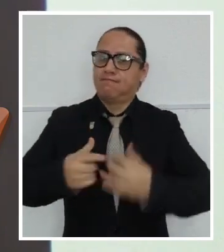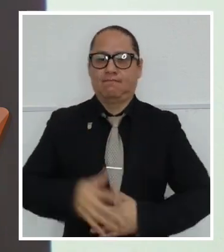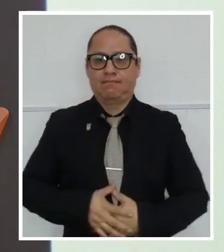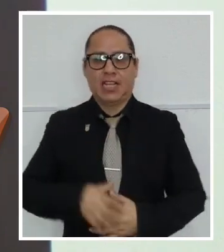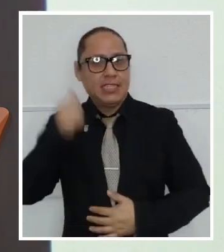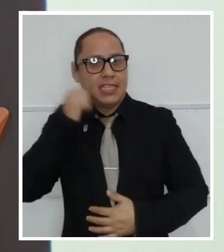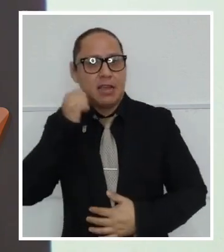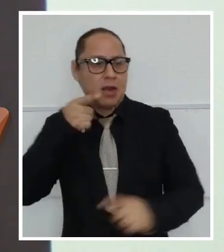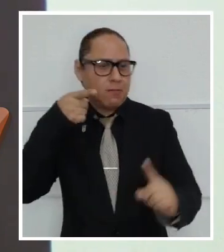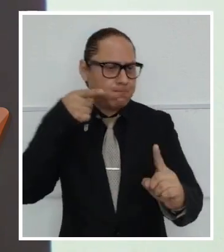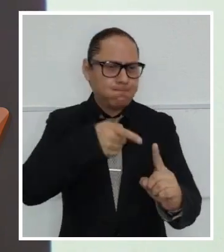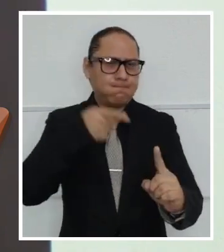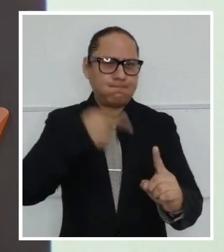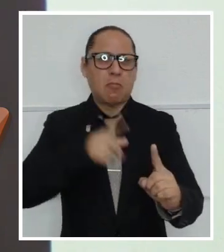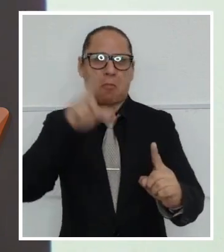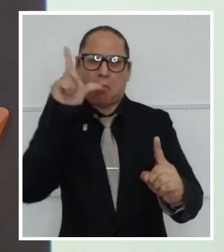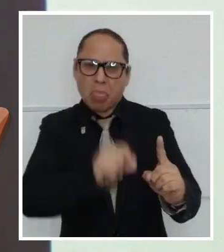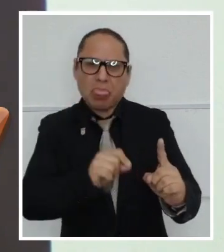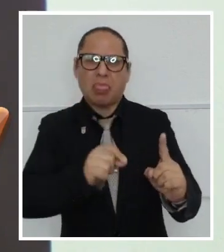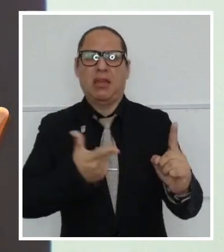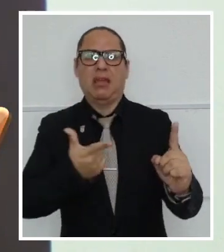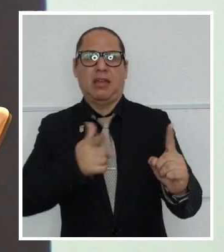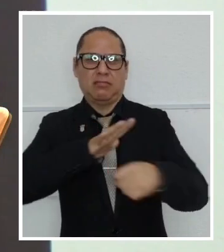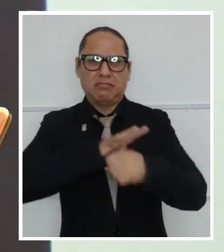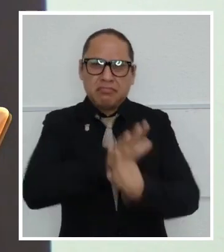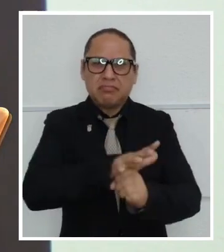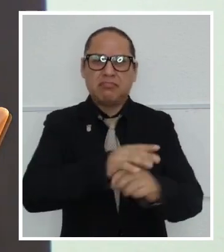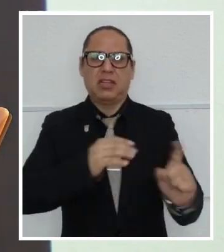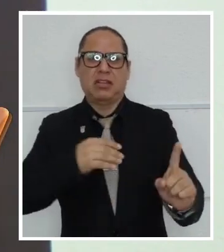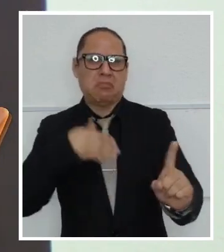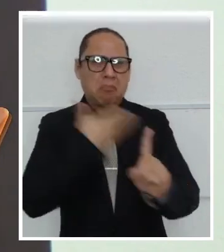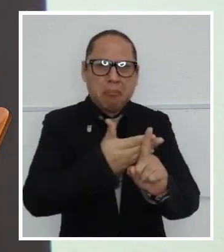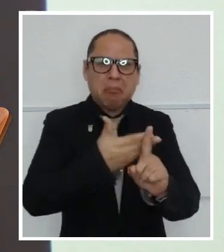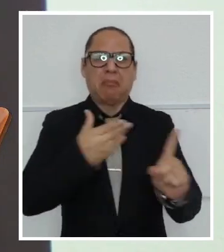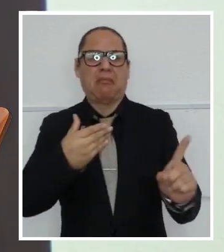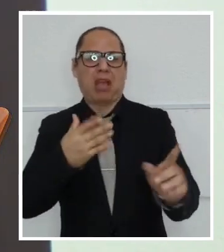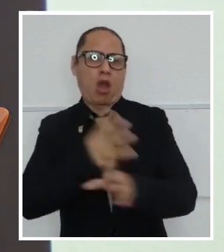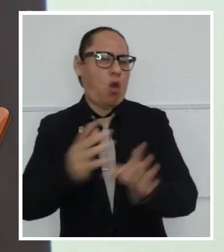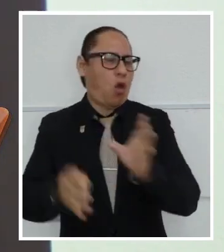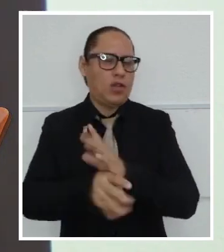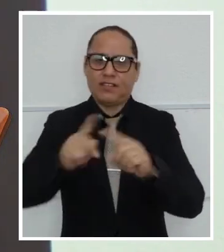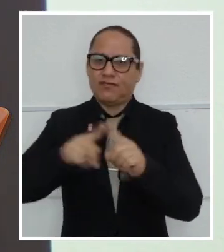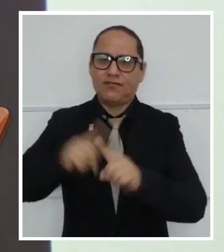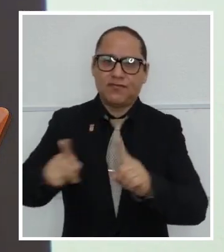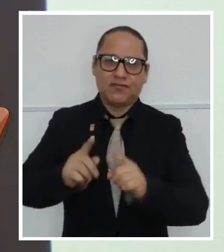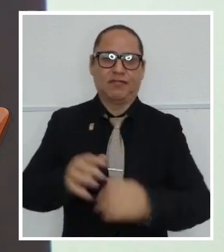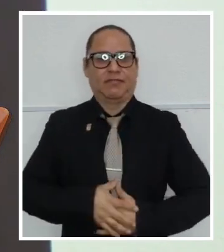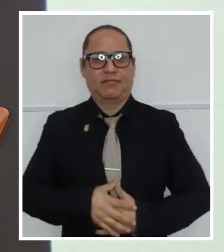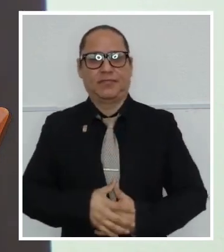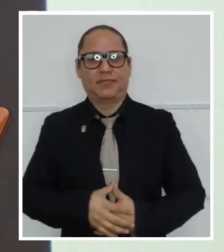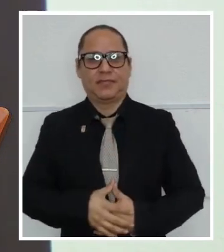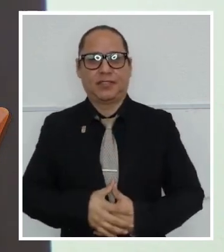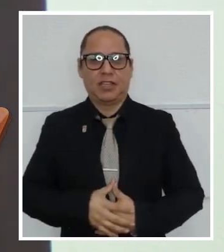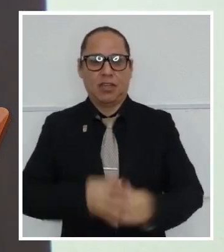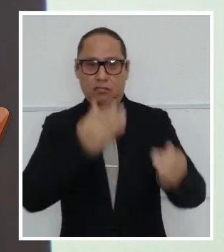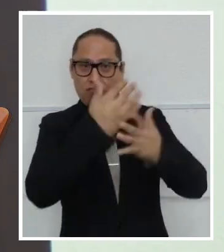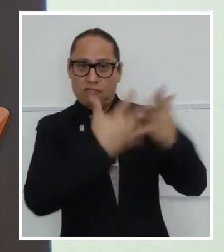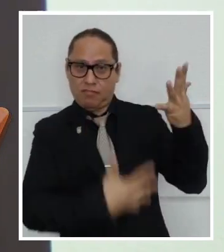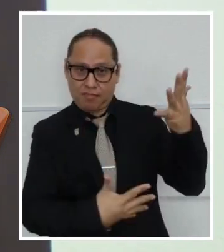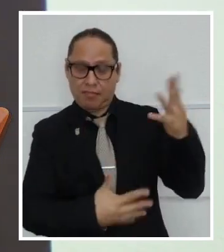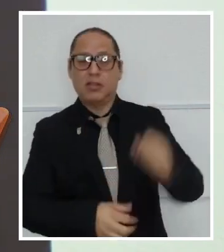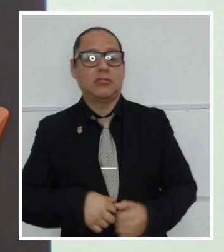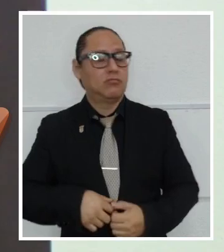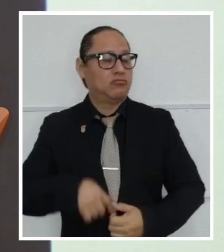hostigamiento al desprestigio y a la lacerante desigualdad e inequidad los datos no mienten